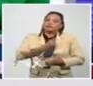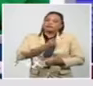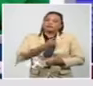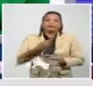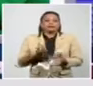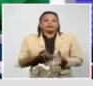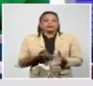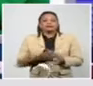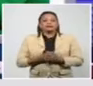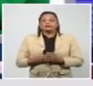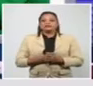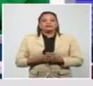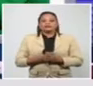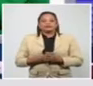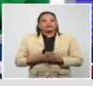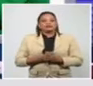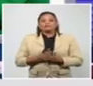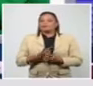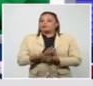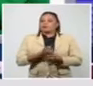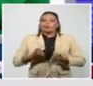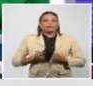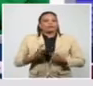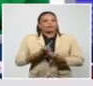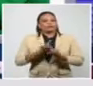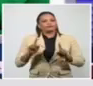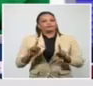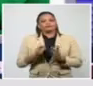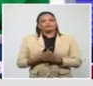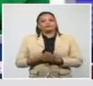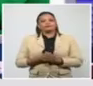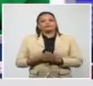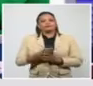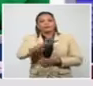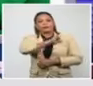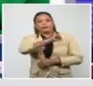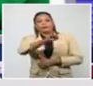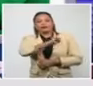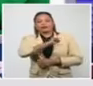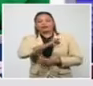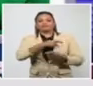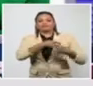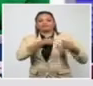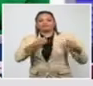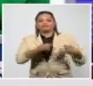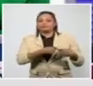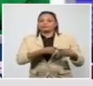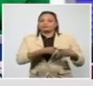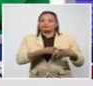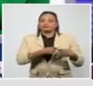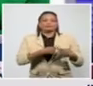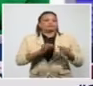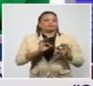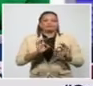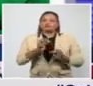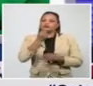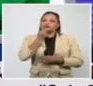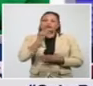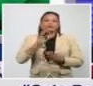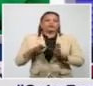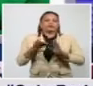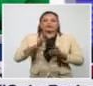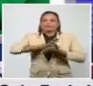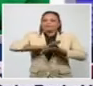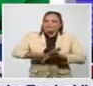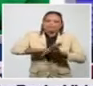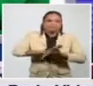resistente al tratamiento, hizo una parada cardíaca que no respondió a las maniobras de reanimación